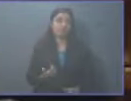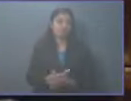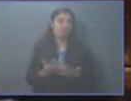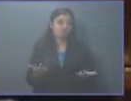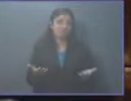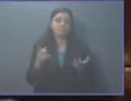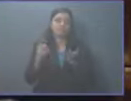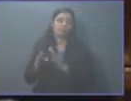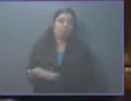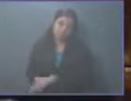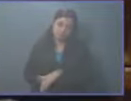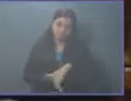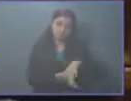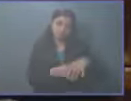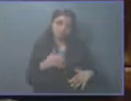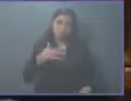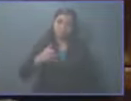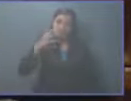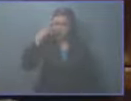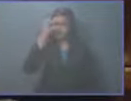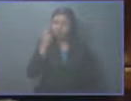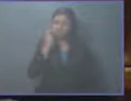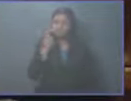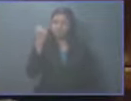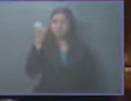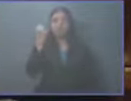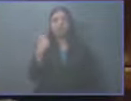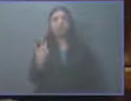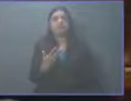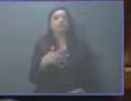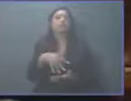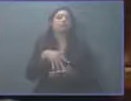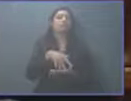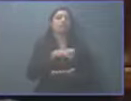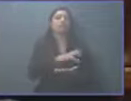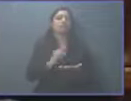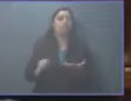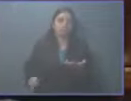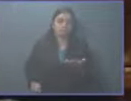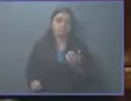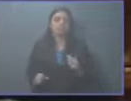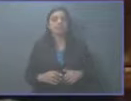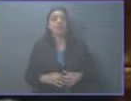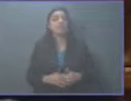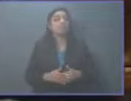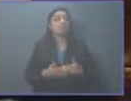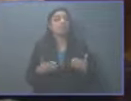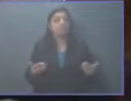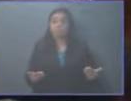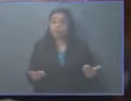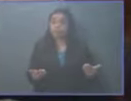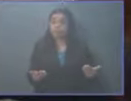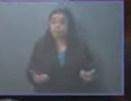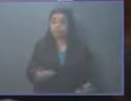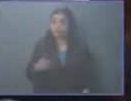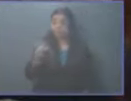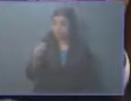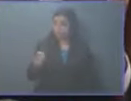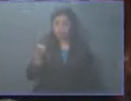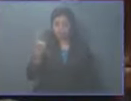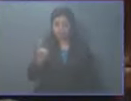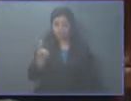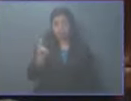Por otro lado, creo que también es importante aclararle al pueblo salvadoreño que aunque él sea nombrado en otro